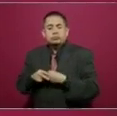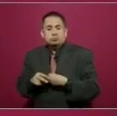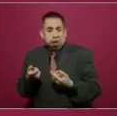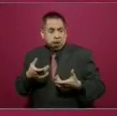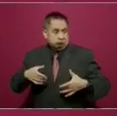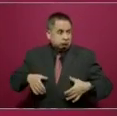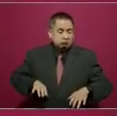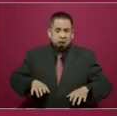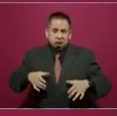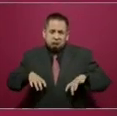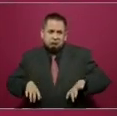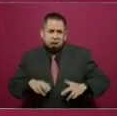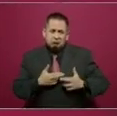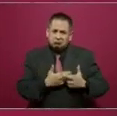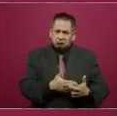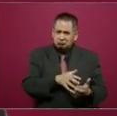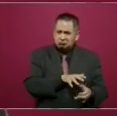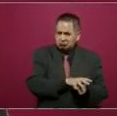bienes materiales,